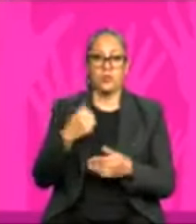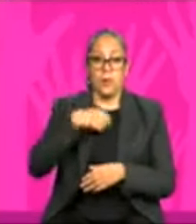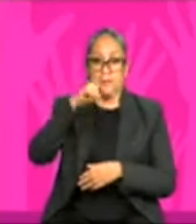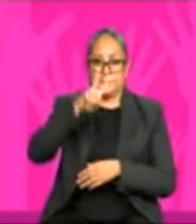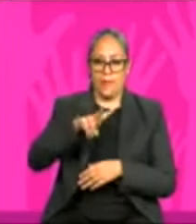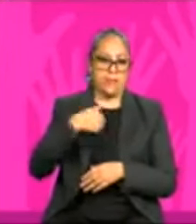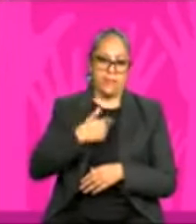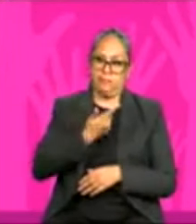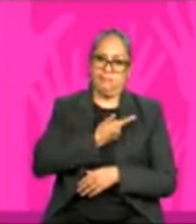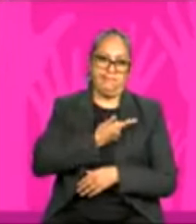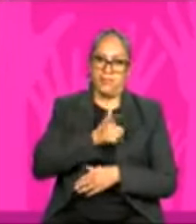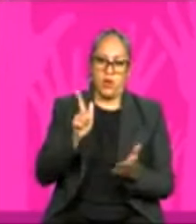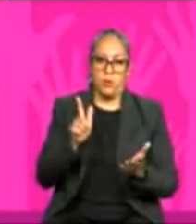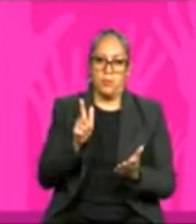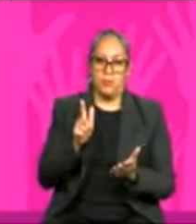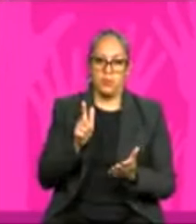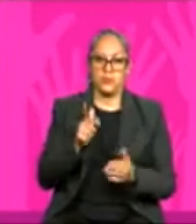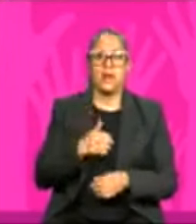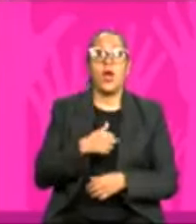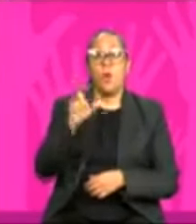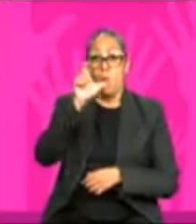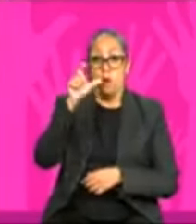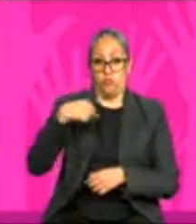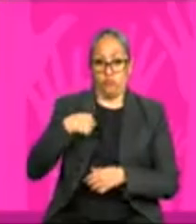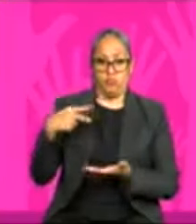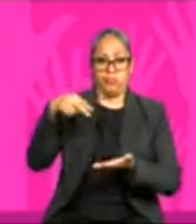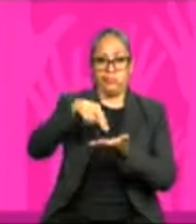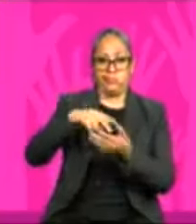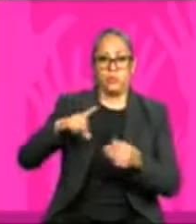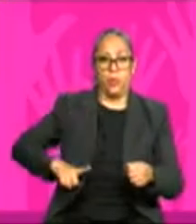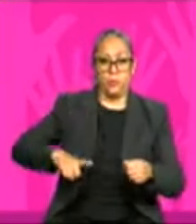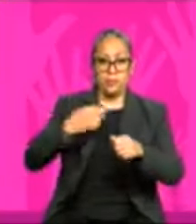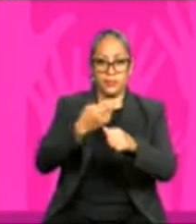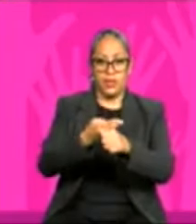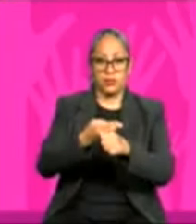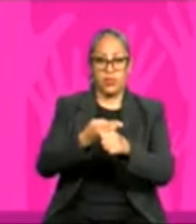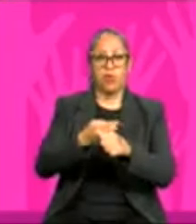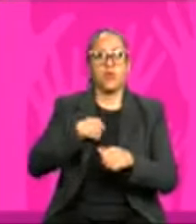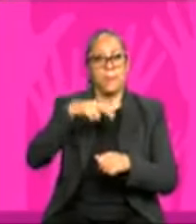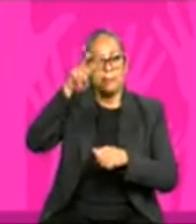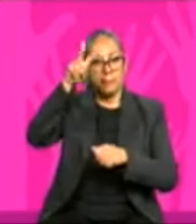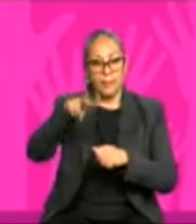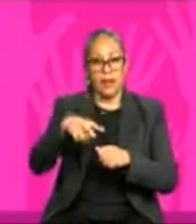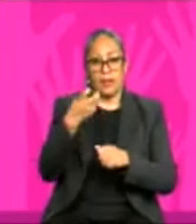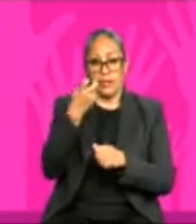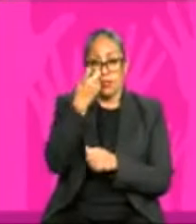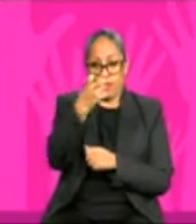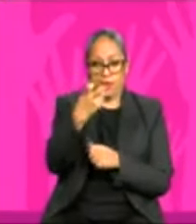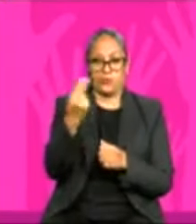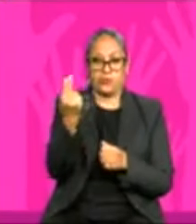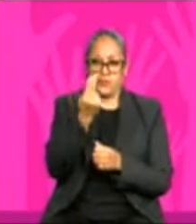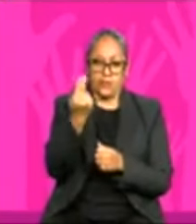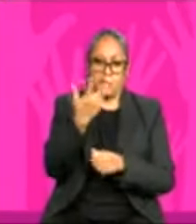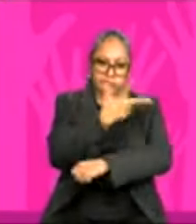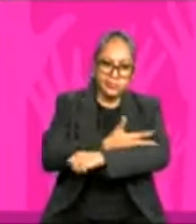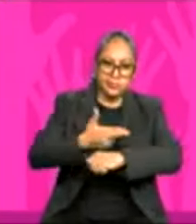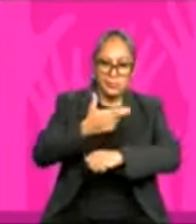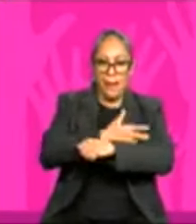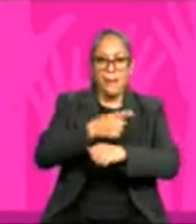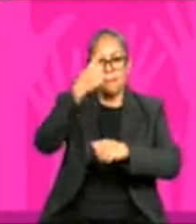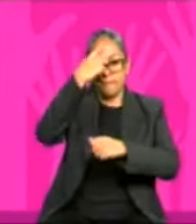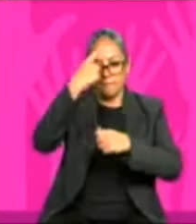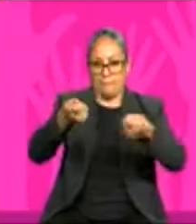contra de la corrupción. Cuando yo llegue a la gubernatura, voy a hacer legalmente todo lo que se deba hacer en la entrega-recepción de